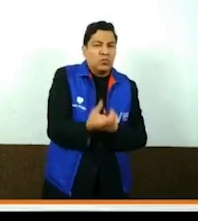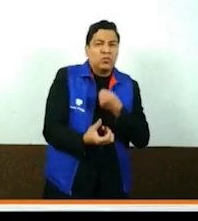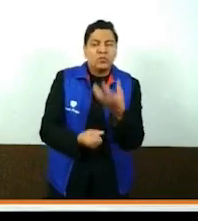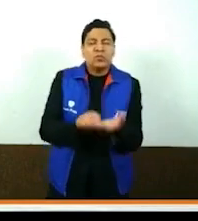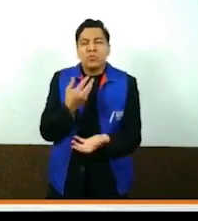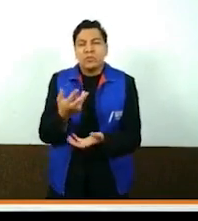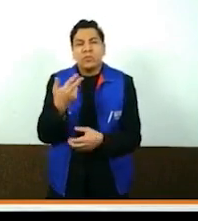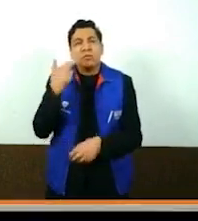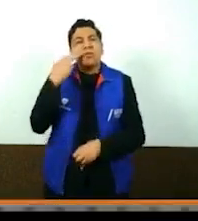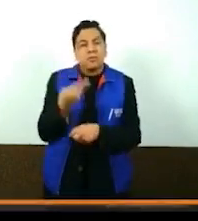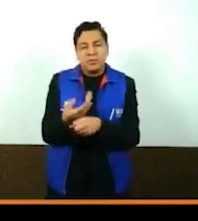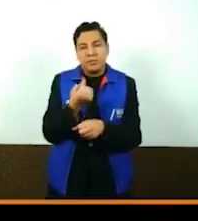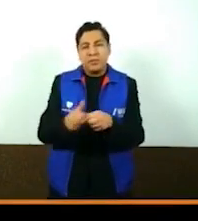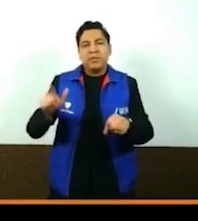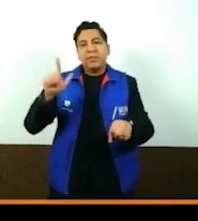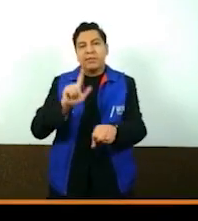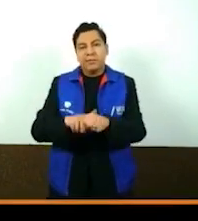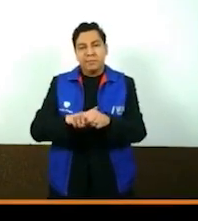social. Gracias.